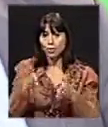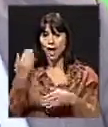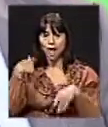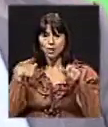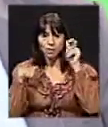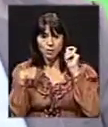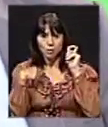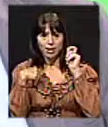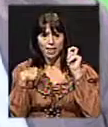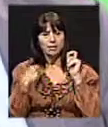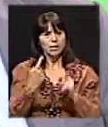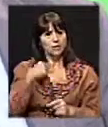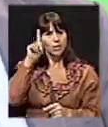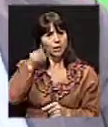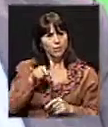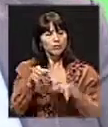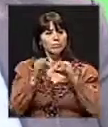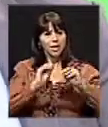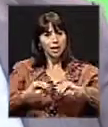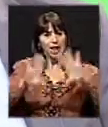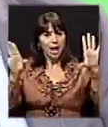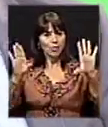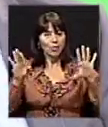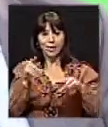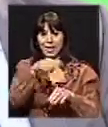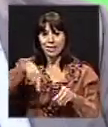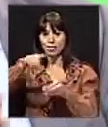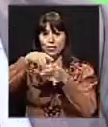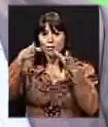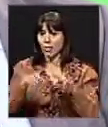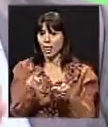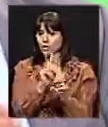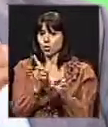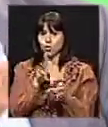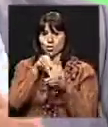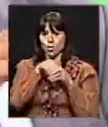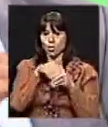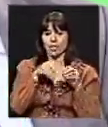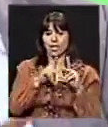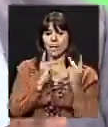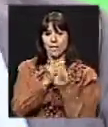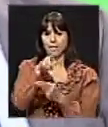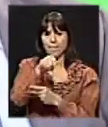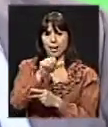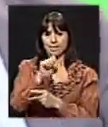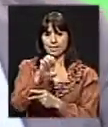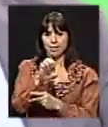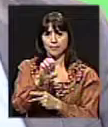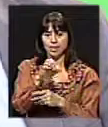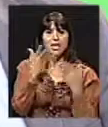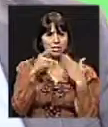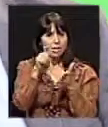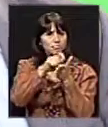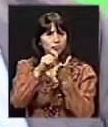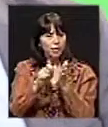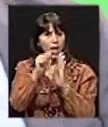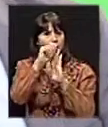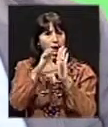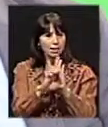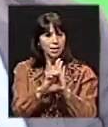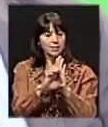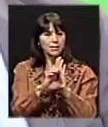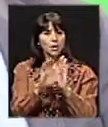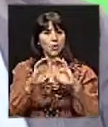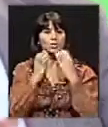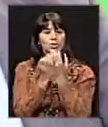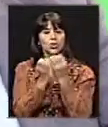esto tengo que ser muy claro y decir que no son del PACE, que por ejemplo han manifestado, y consta así en las actas de la Comisión de Asuntos